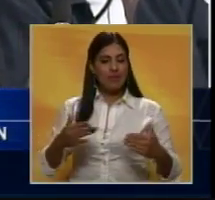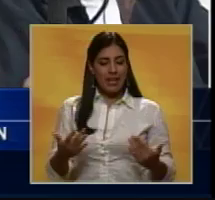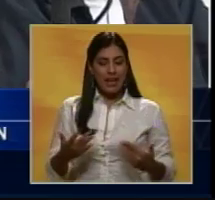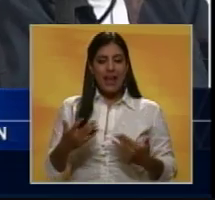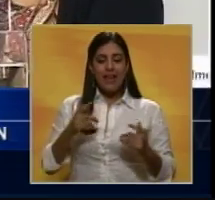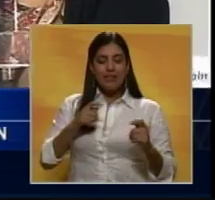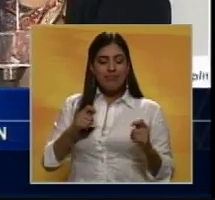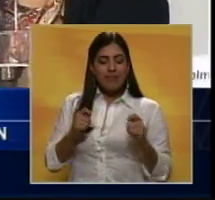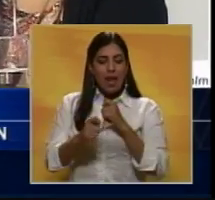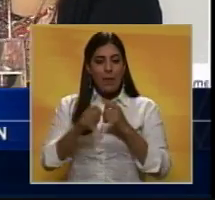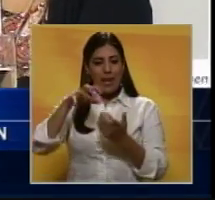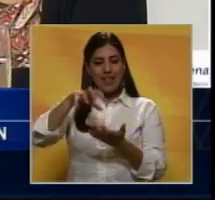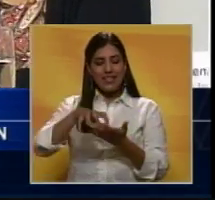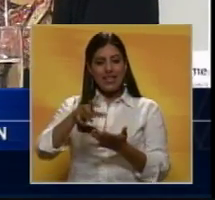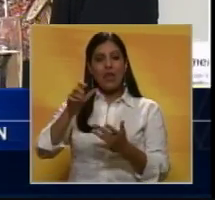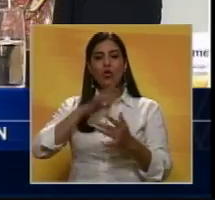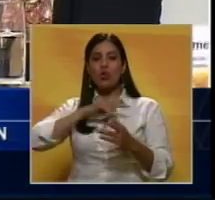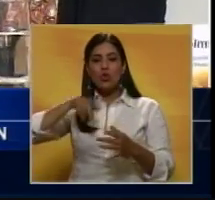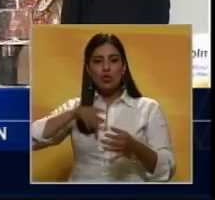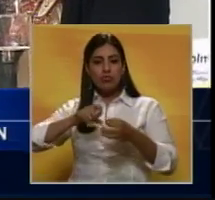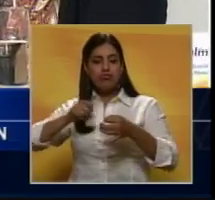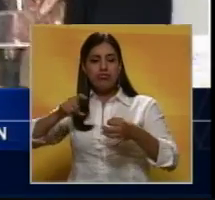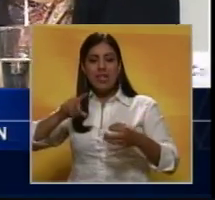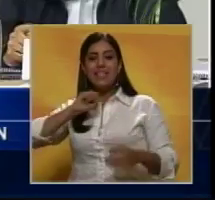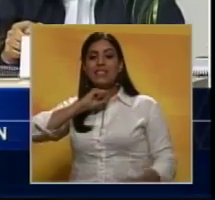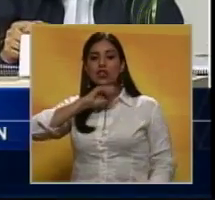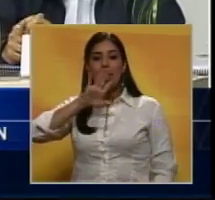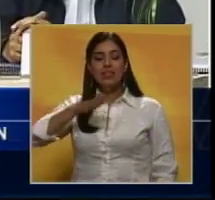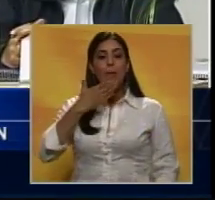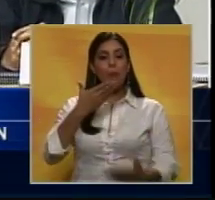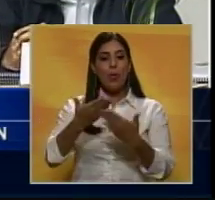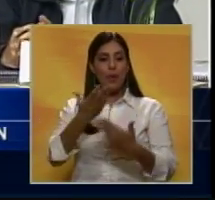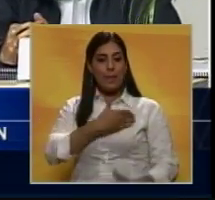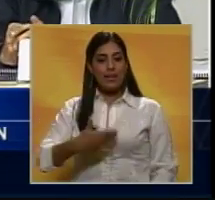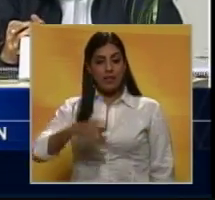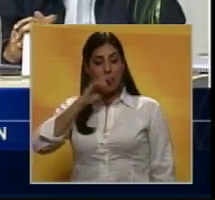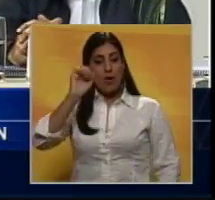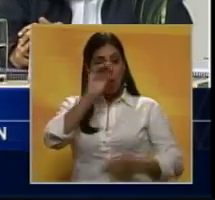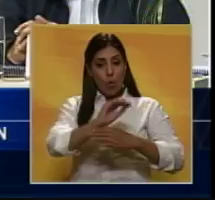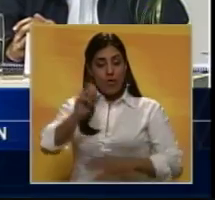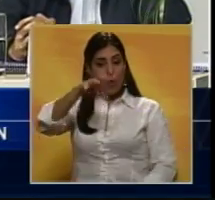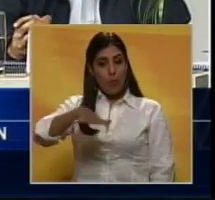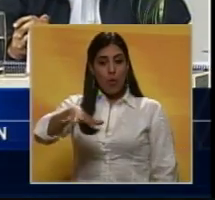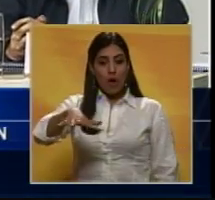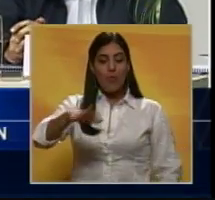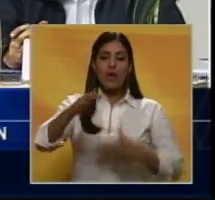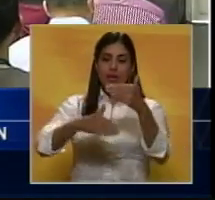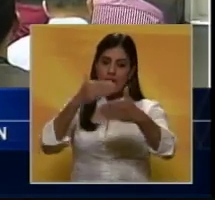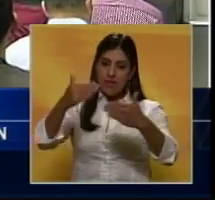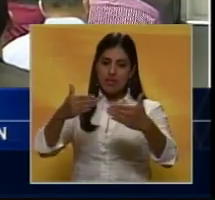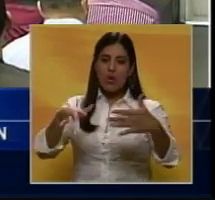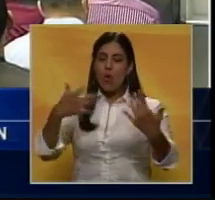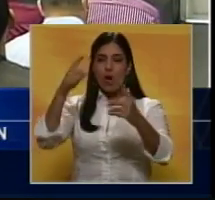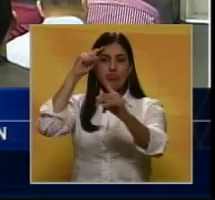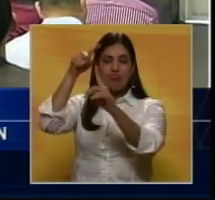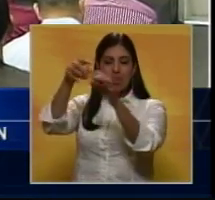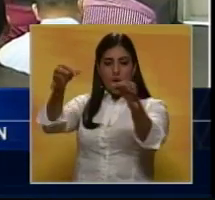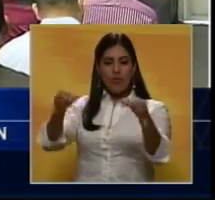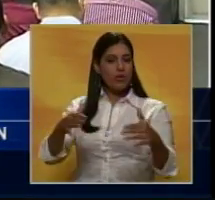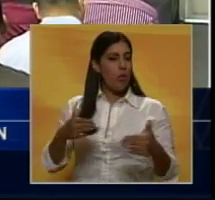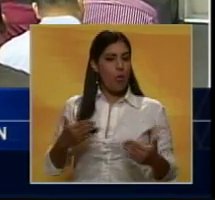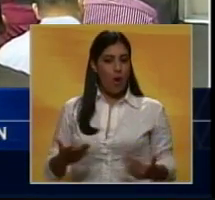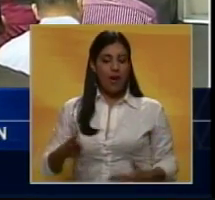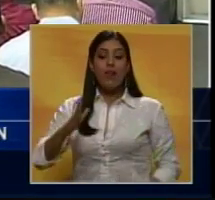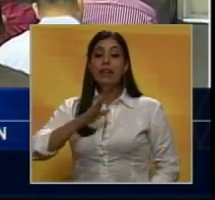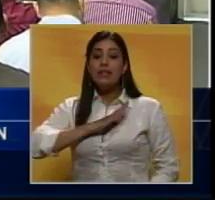una transformación del Estado, los desencadenantes históricos que ha planteado el presidente de la República, protección a nuestro pueblo y avanzar. ¿Cuáles metas concretas tenemos?